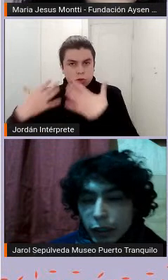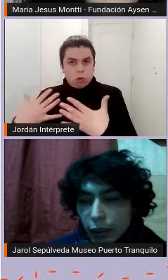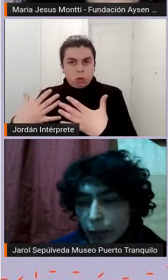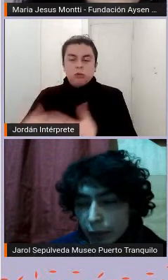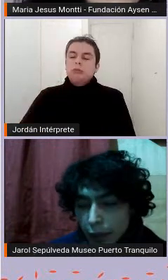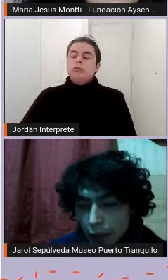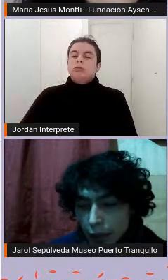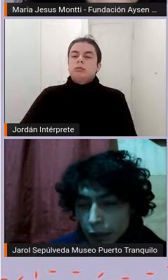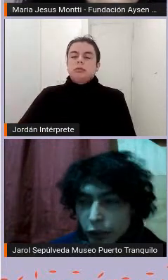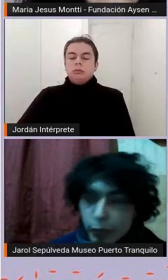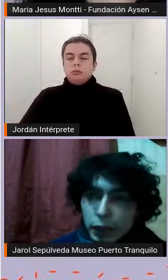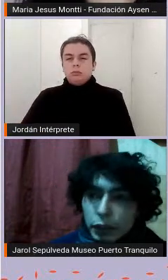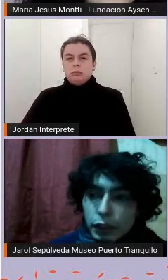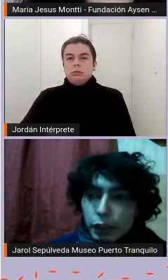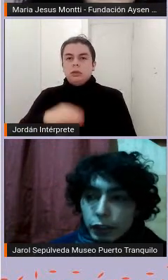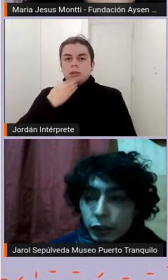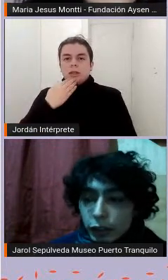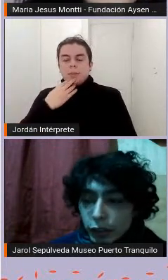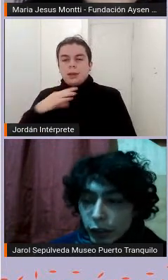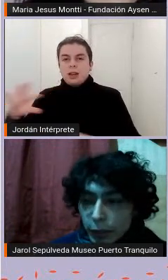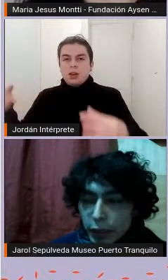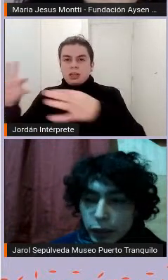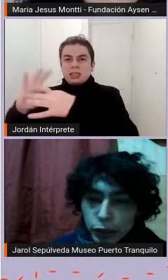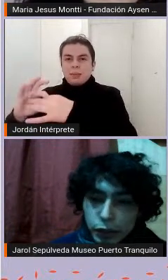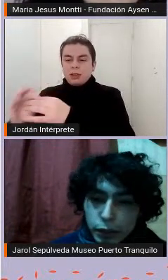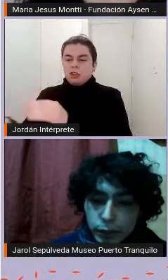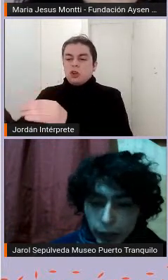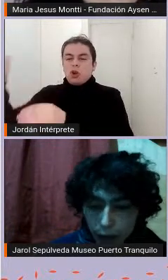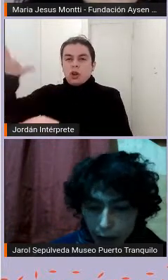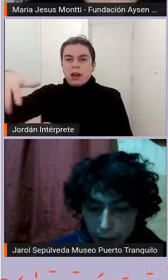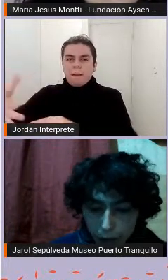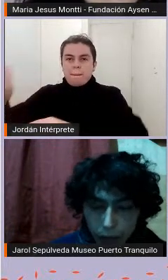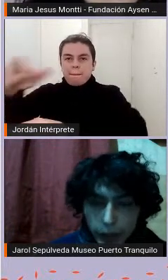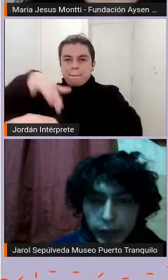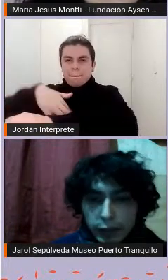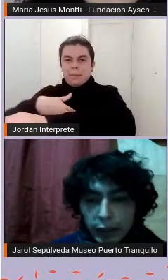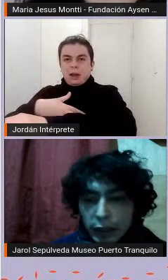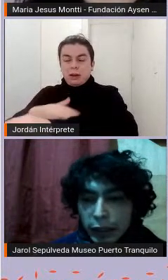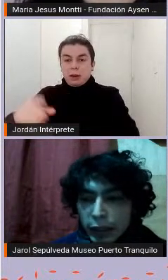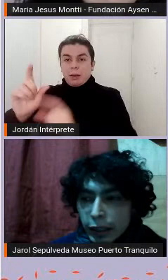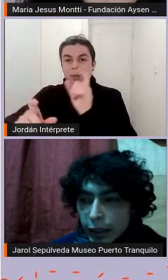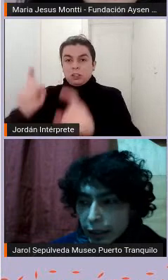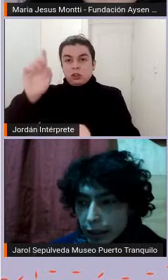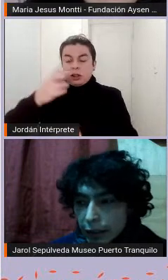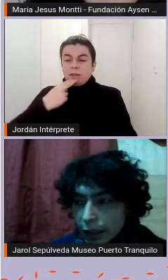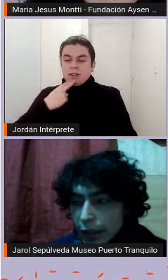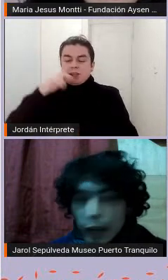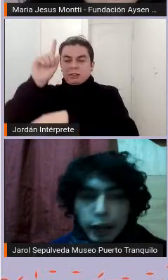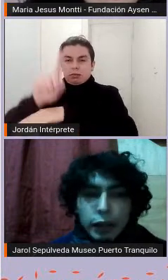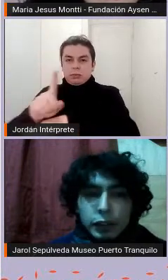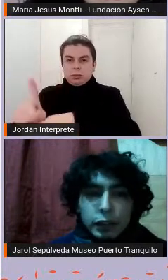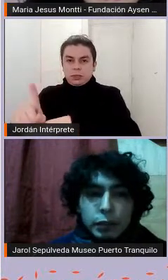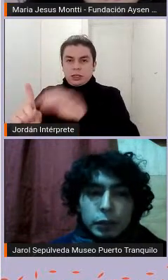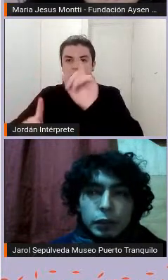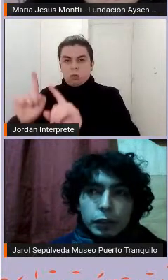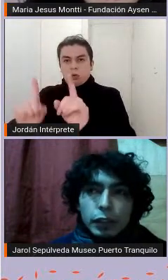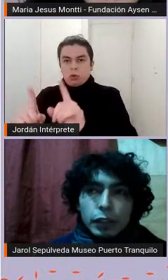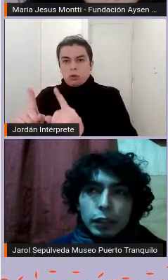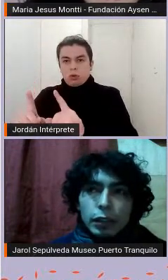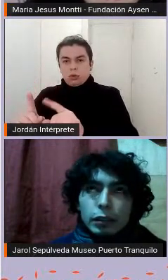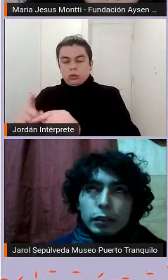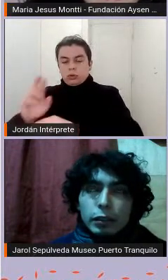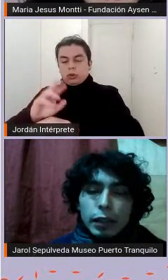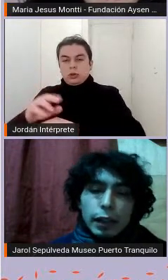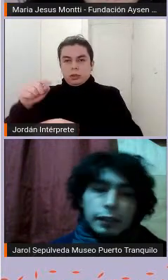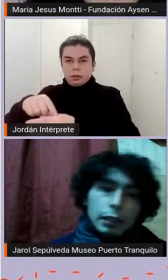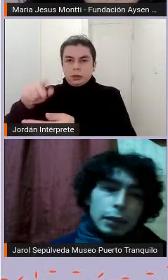Río Tranquilo al mar, no solamente geográfico, sino que también histórico, hay pobladores que se han trasladado, ¿cierto?, de Puerto Río